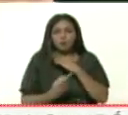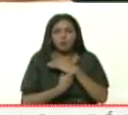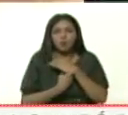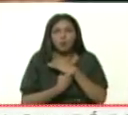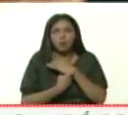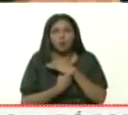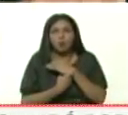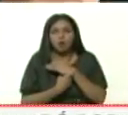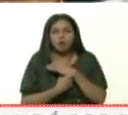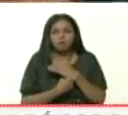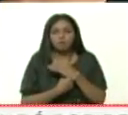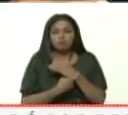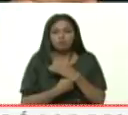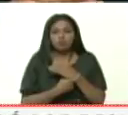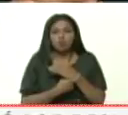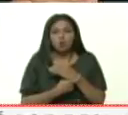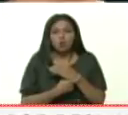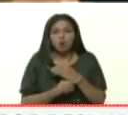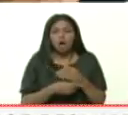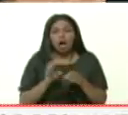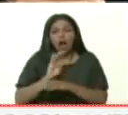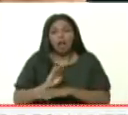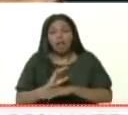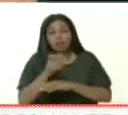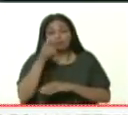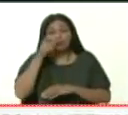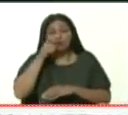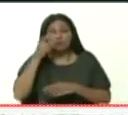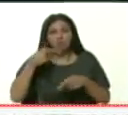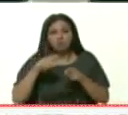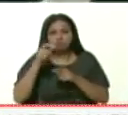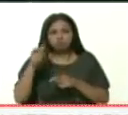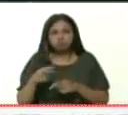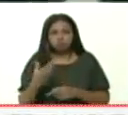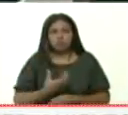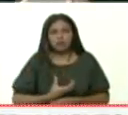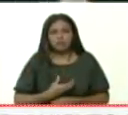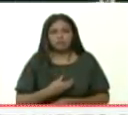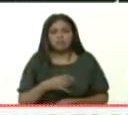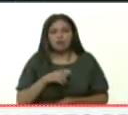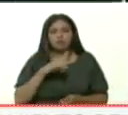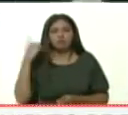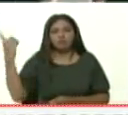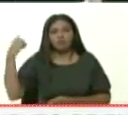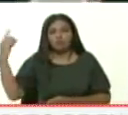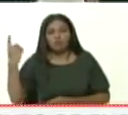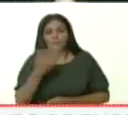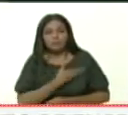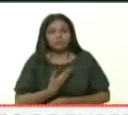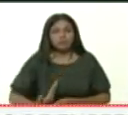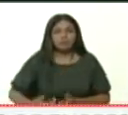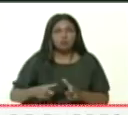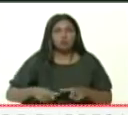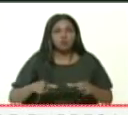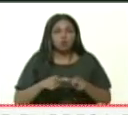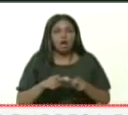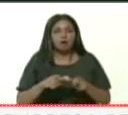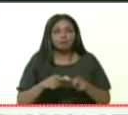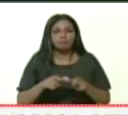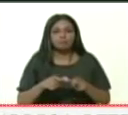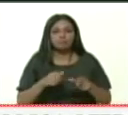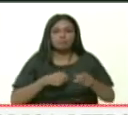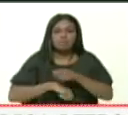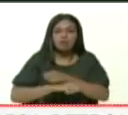a los escoltas personales de Iván Duque? Y llegan en la camioneta al helicóptero presidencial en una cancha de fútbol en Puerto